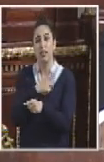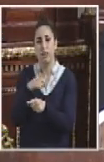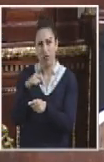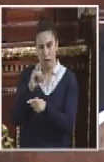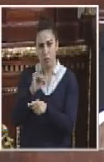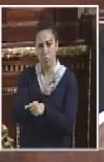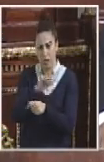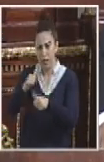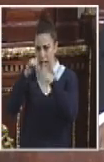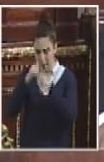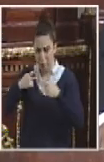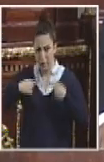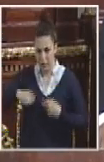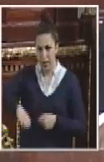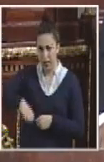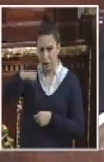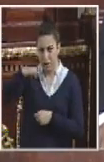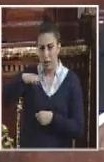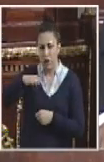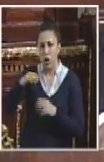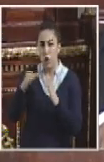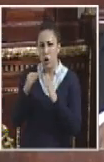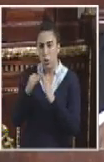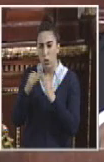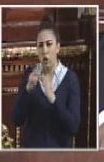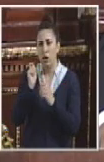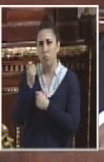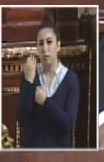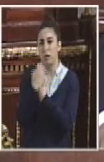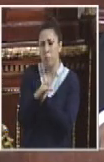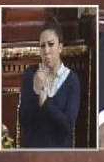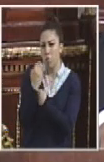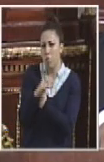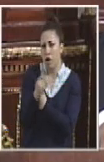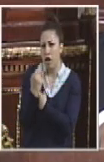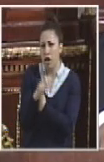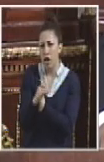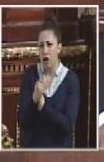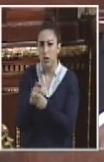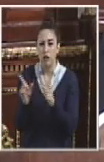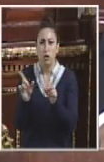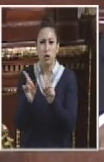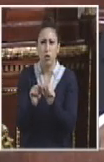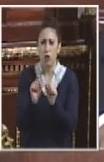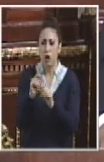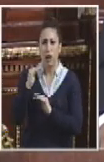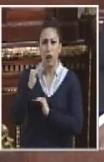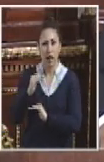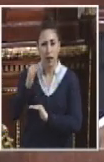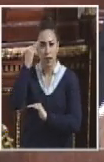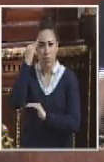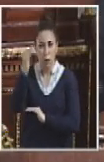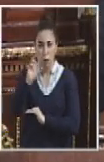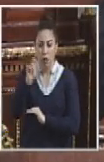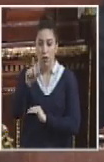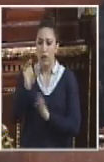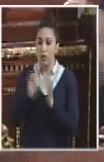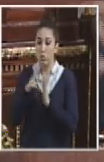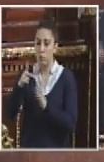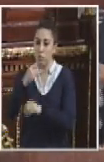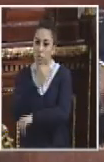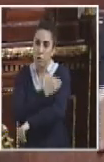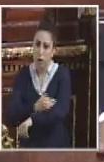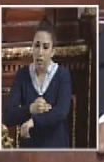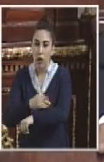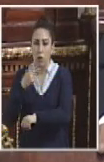a nuestros adultos mayores en una estancia diurna, esto es, solo por el tiempo en que sus familiares salen a trabajar o